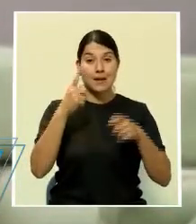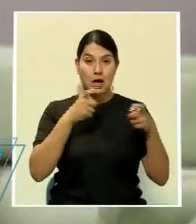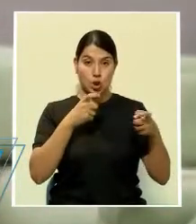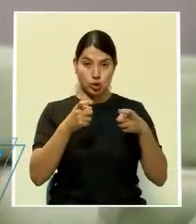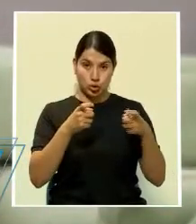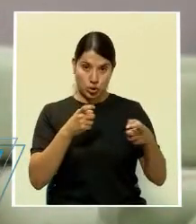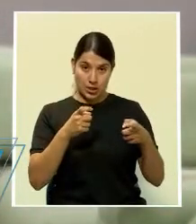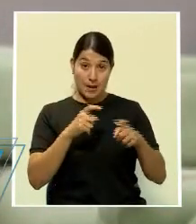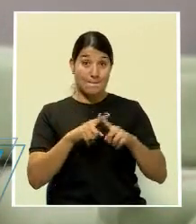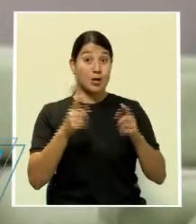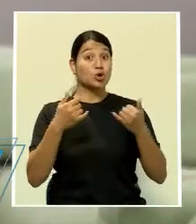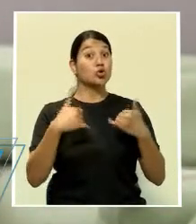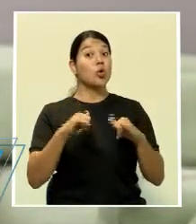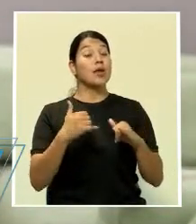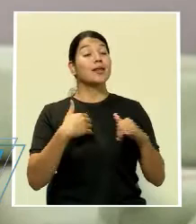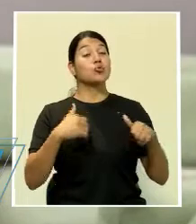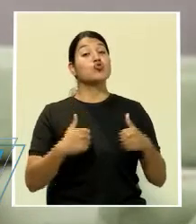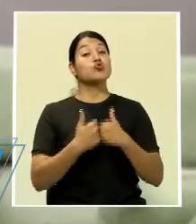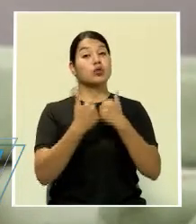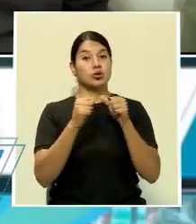tenemos como reto transformar.